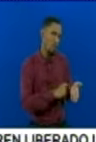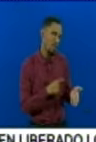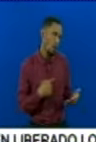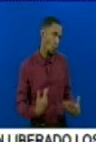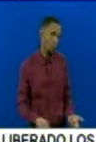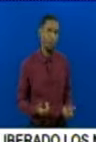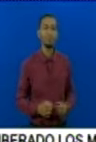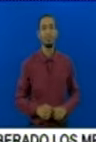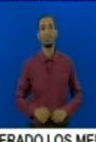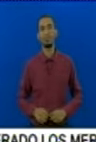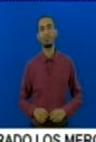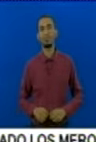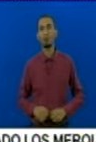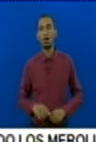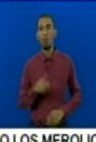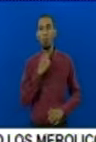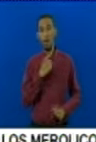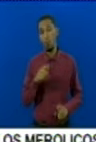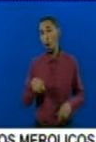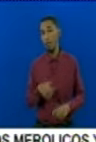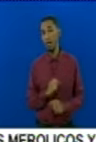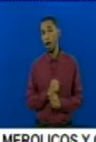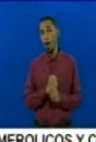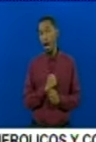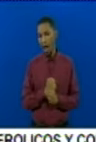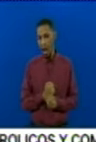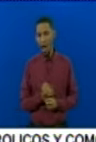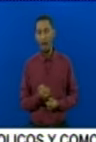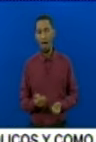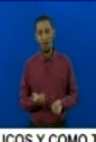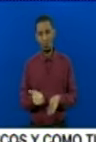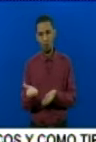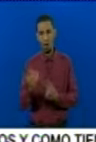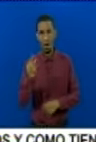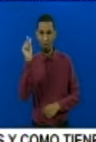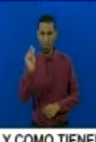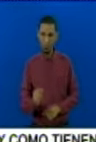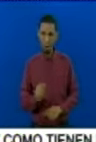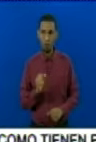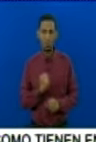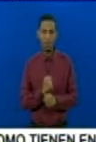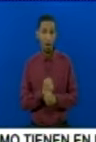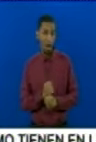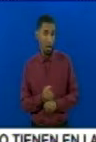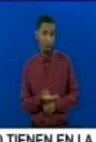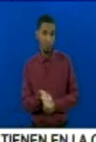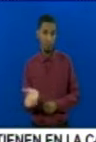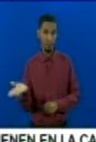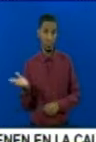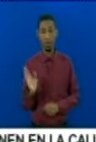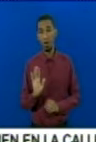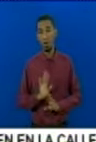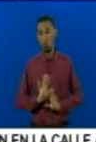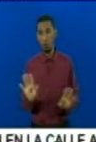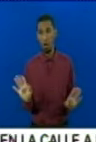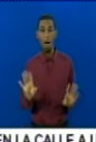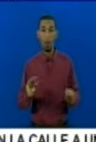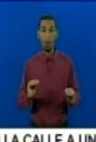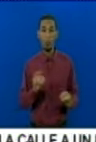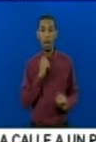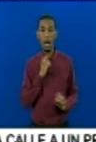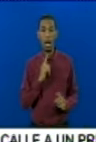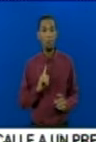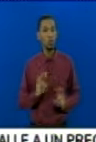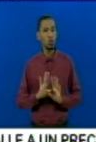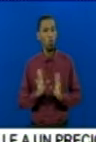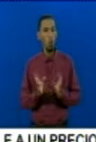tema primero de trabajar con la conciencia de las personas, los trabajadores, ¿no? En todas estas estructuras empresariales y